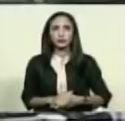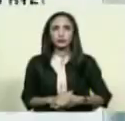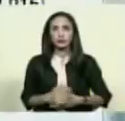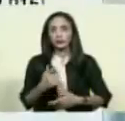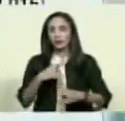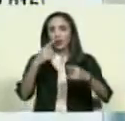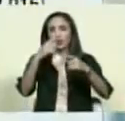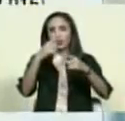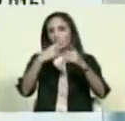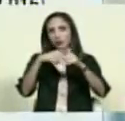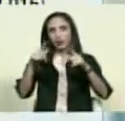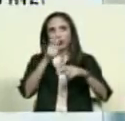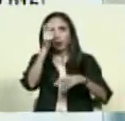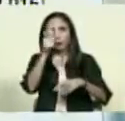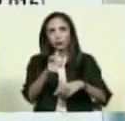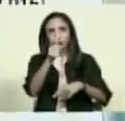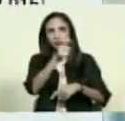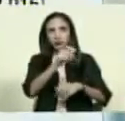Ambientalistas.